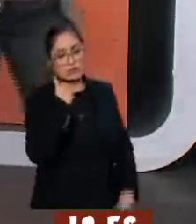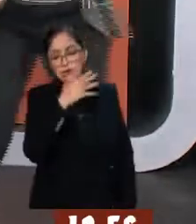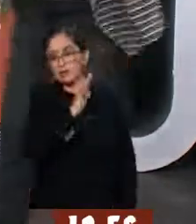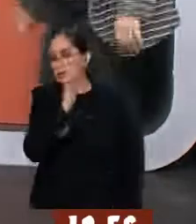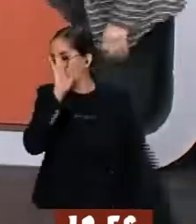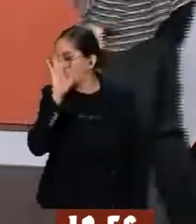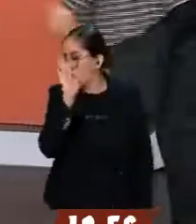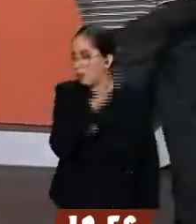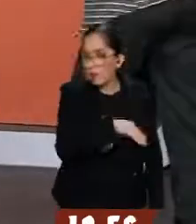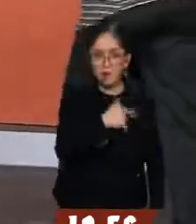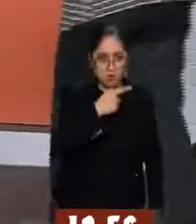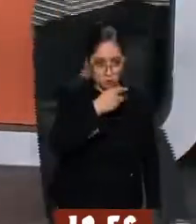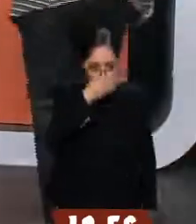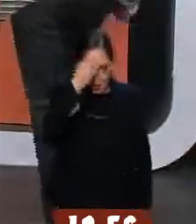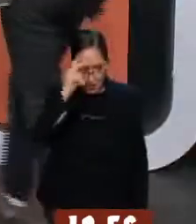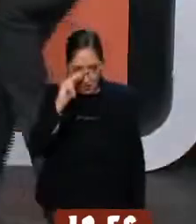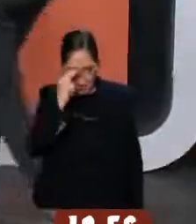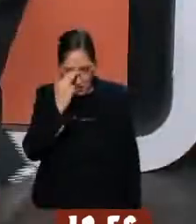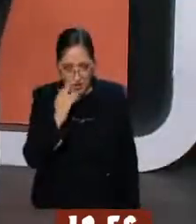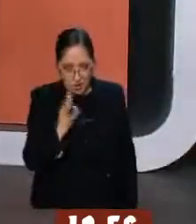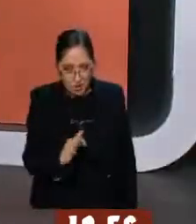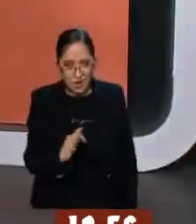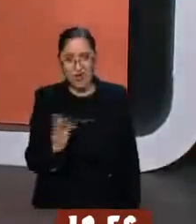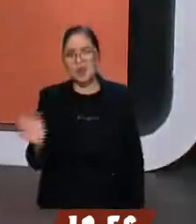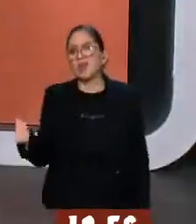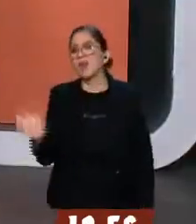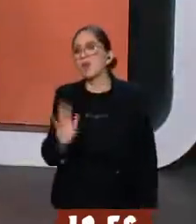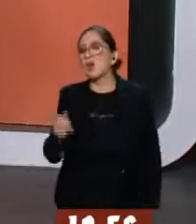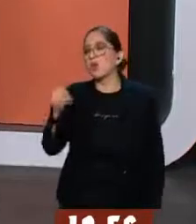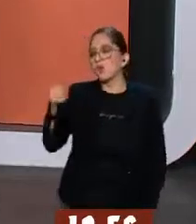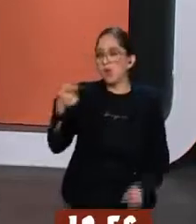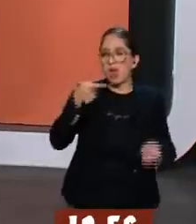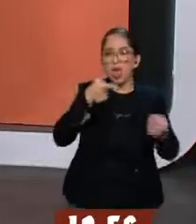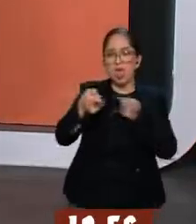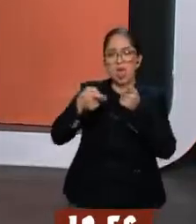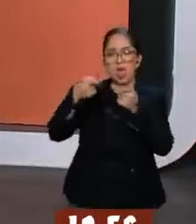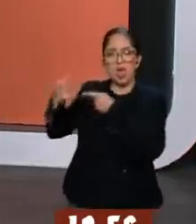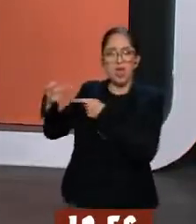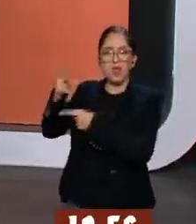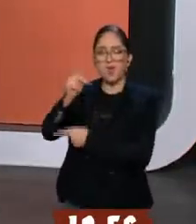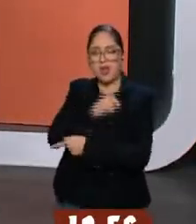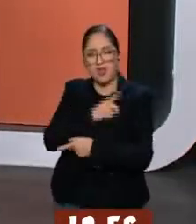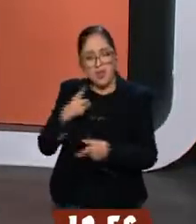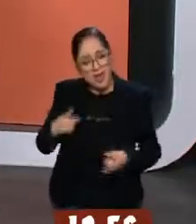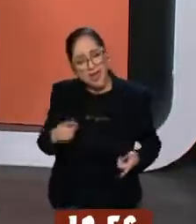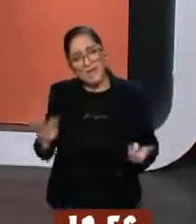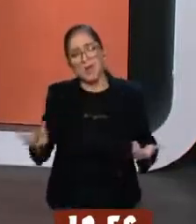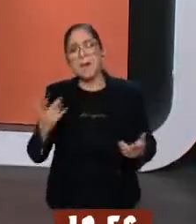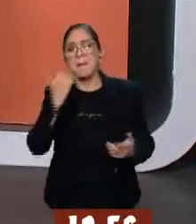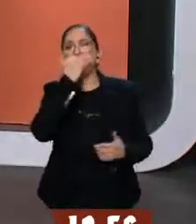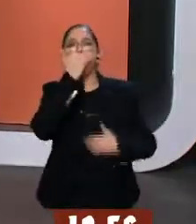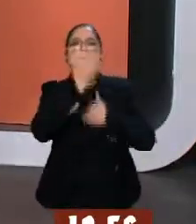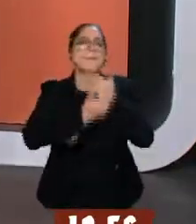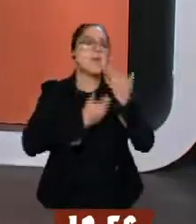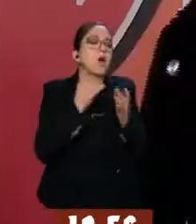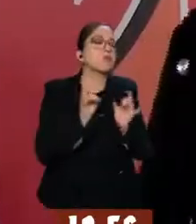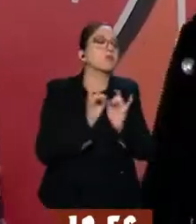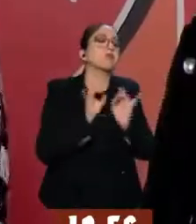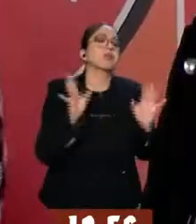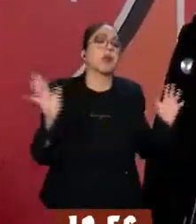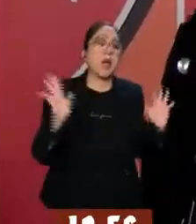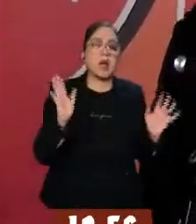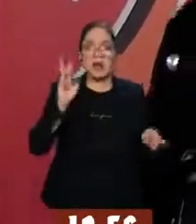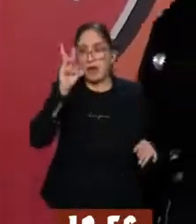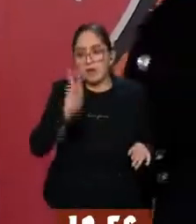¿No? Total, ¿por qué está usted amarrando navajas? Perdón, pero pues luego pasa, ¿sí? Sí, o no? Sí, sí. Una cosa es cuando